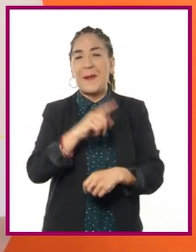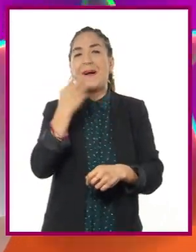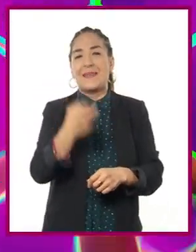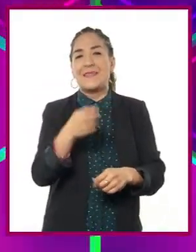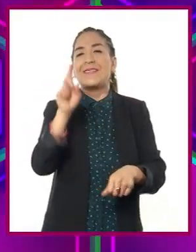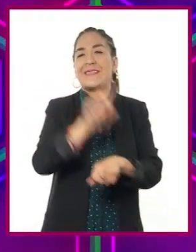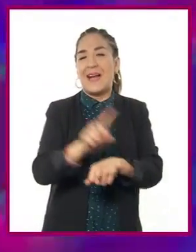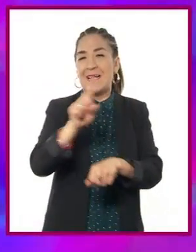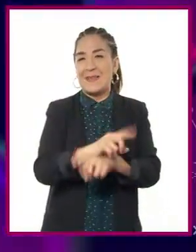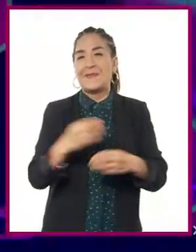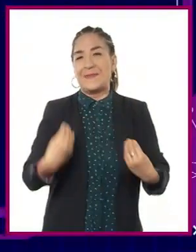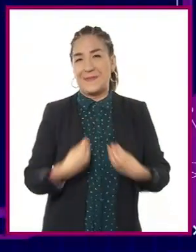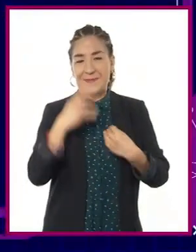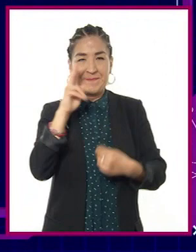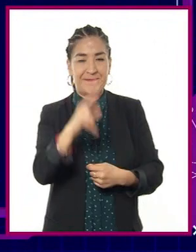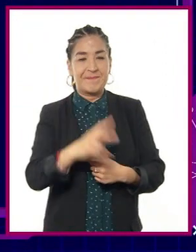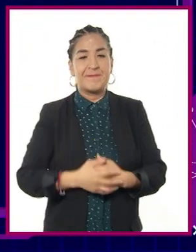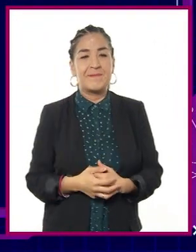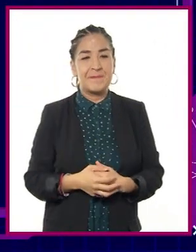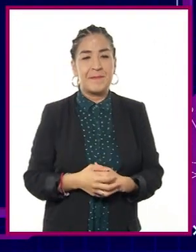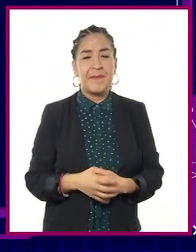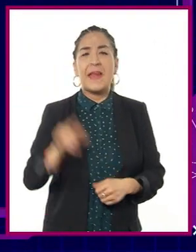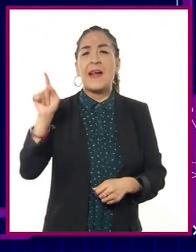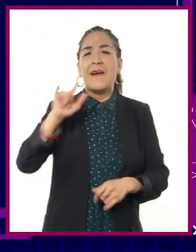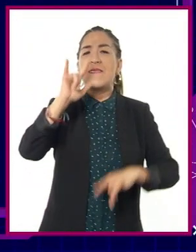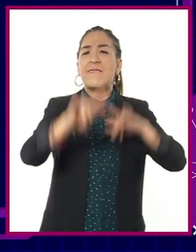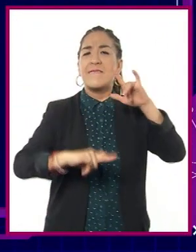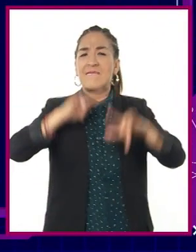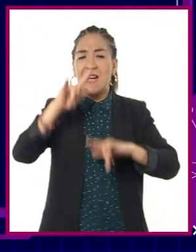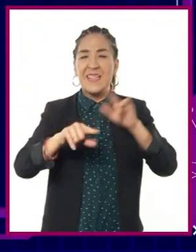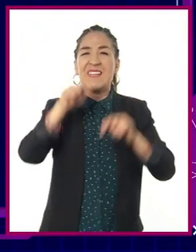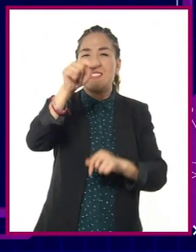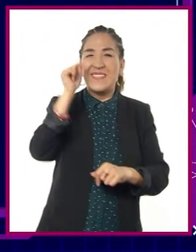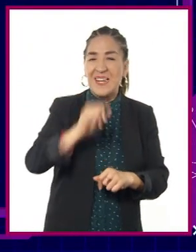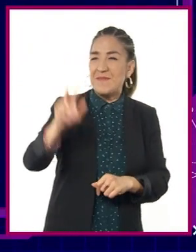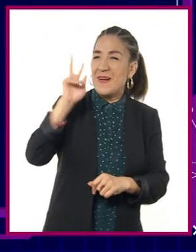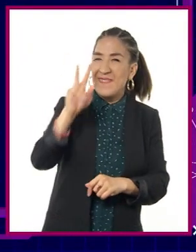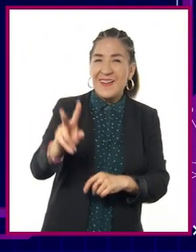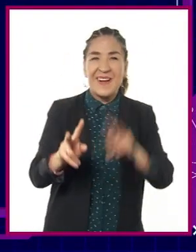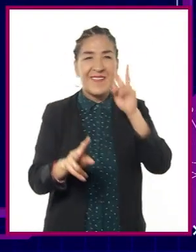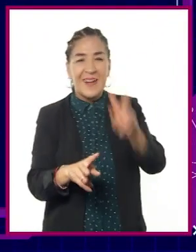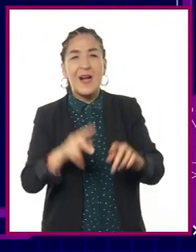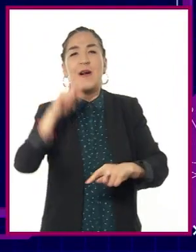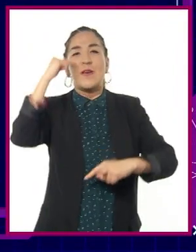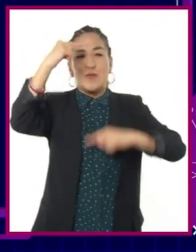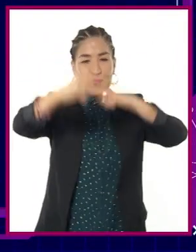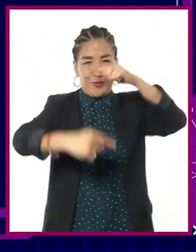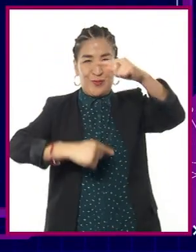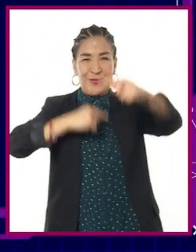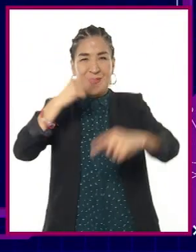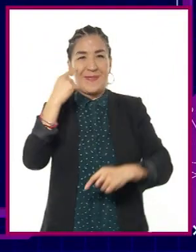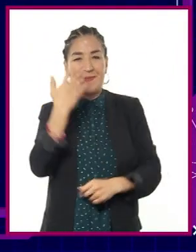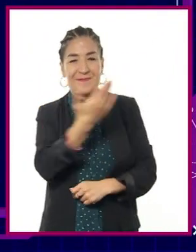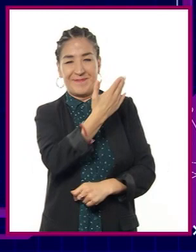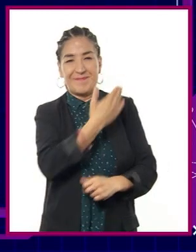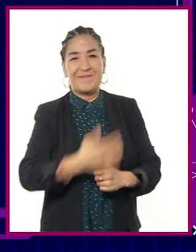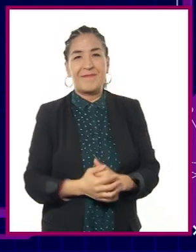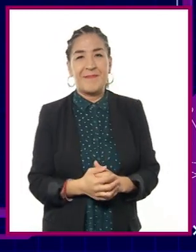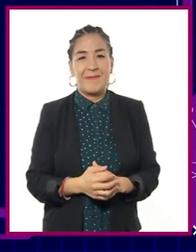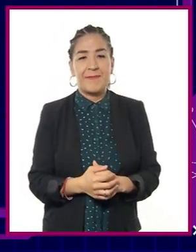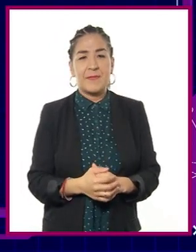cotidiana. En las ferias es común ver una rueda de la fortuna. En